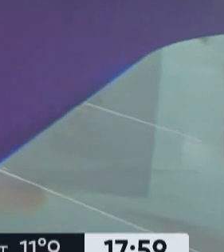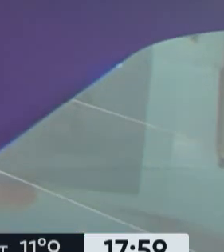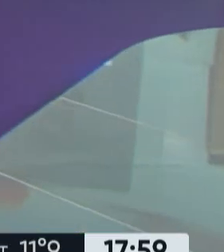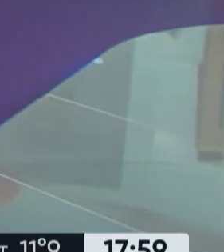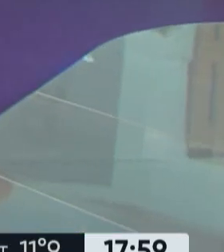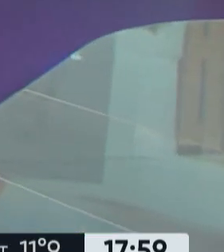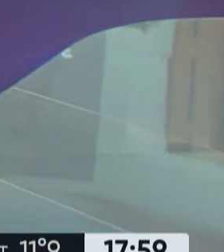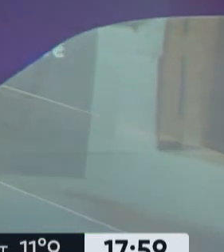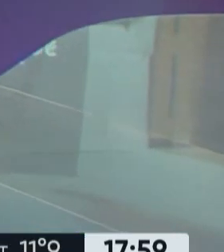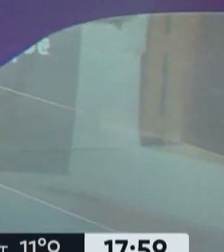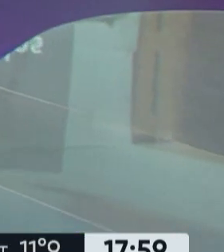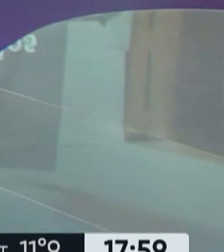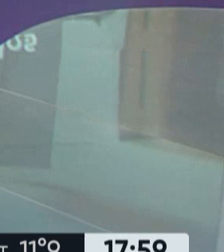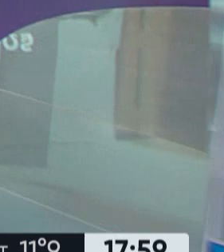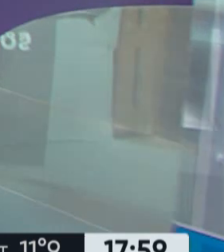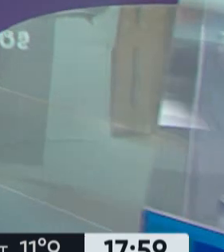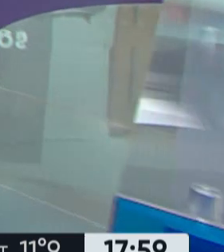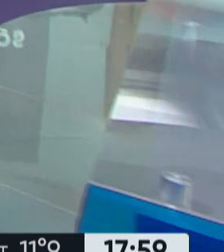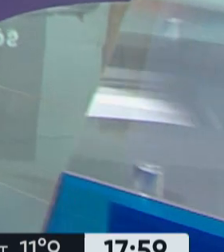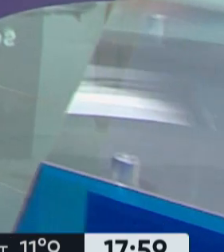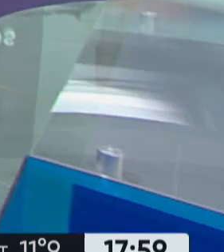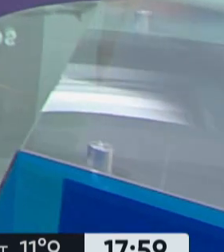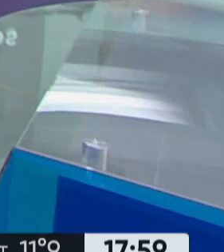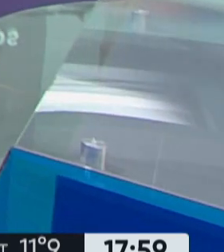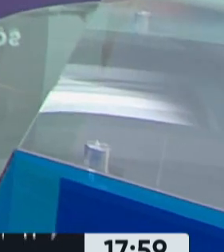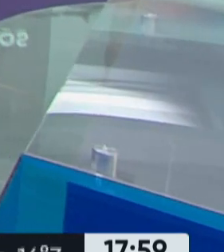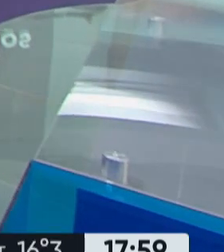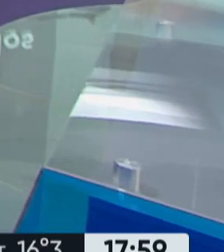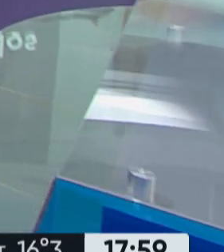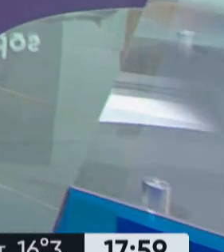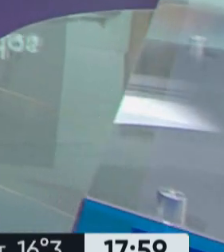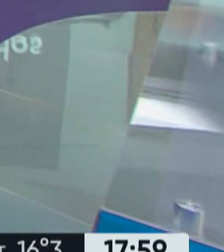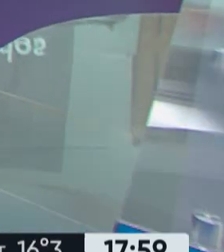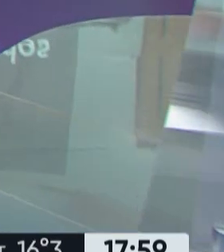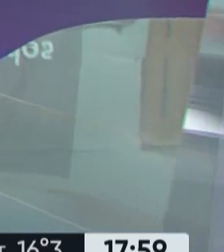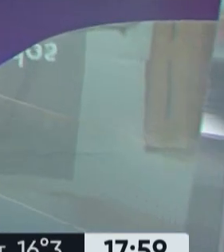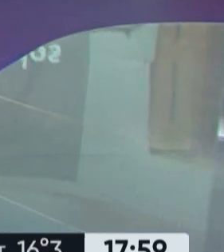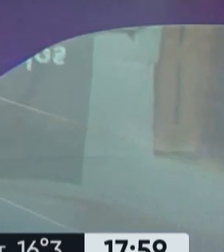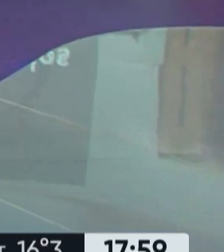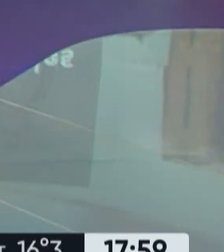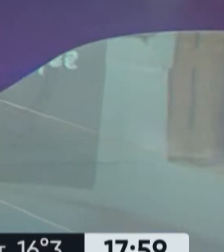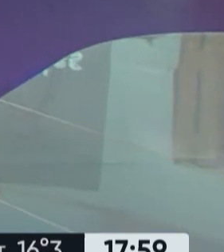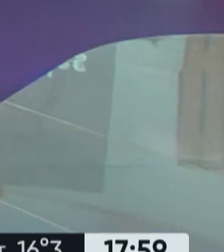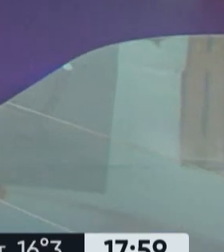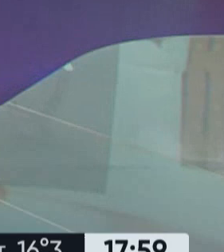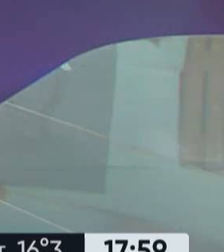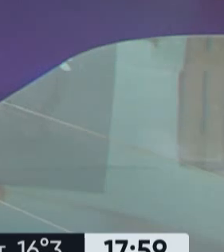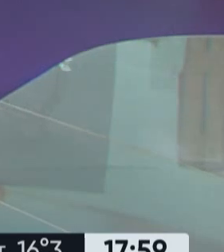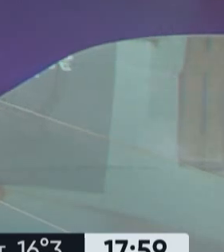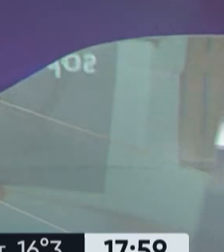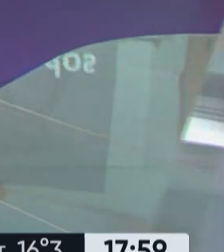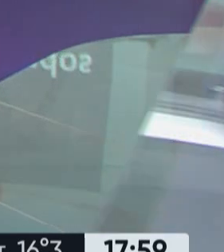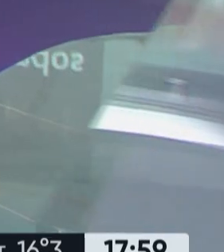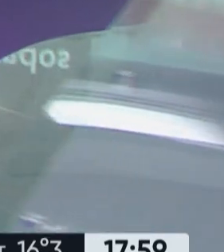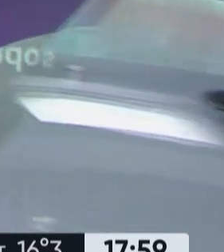el país, la Cámara de Diputados renovará sus bancas, al igual que también la Cámara de Senadores. Cerraron las listas, Gastón,